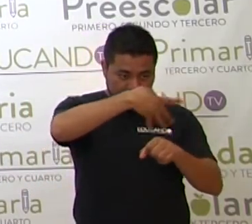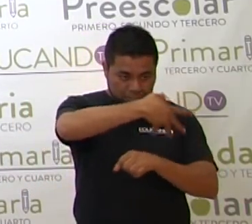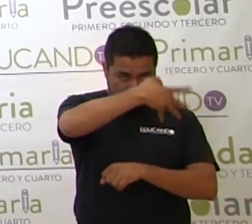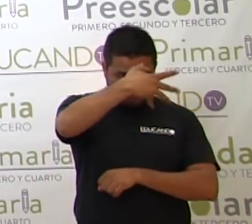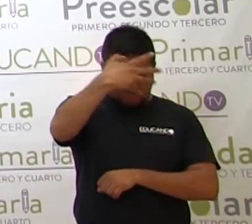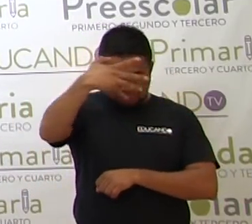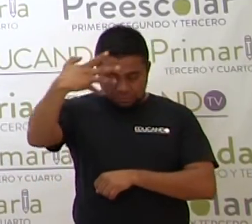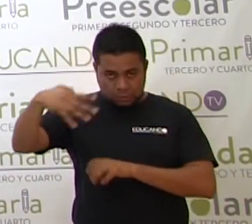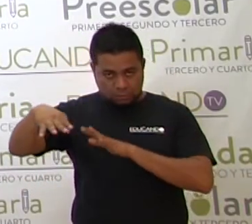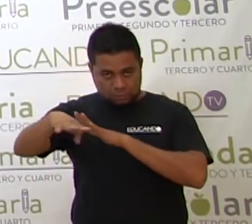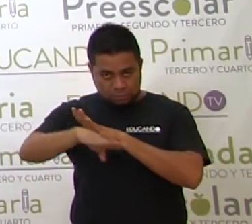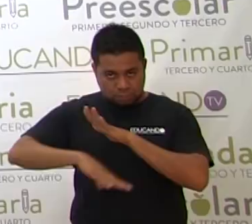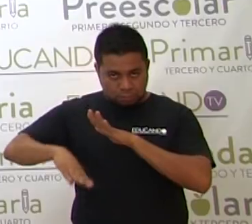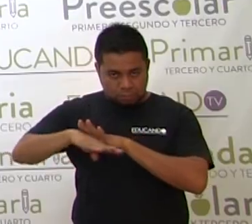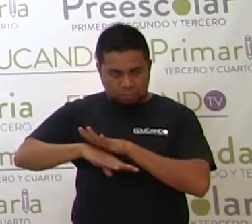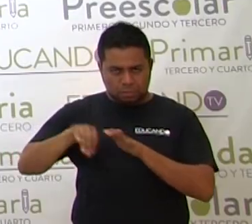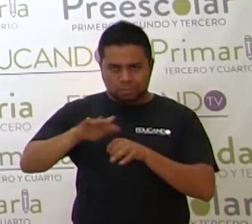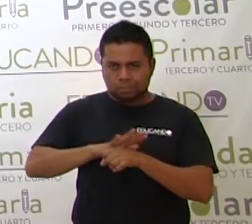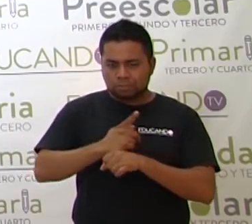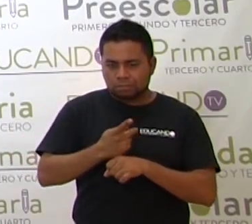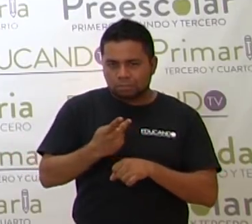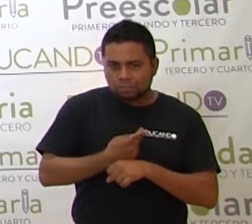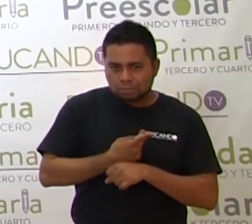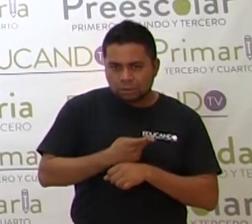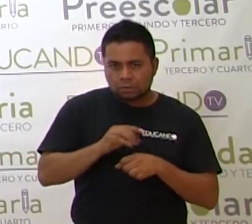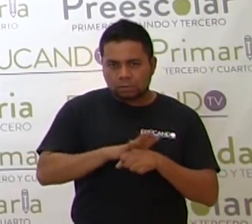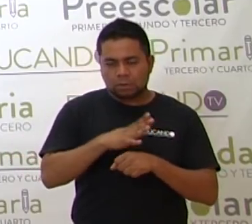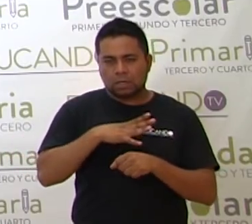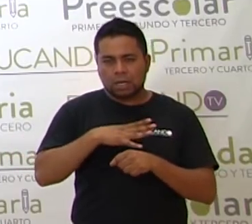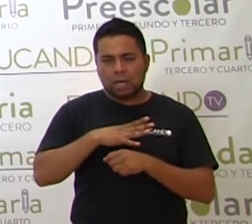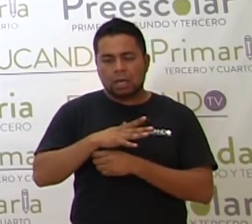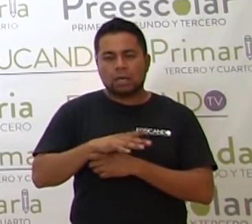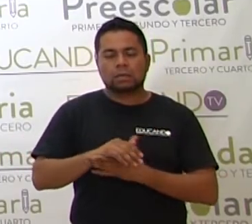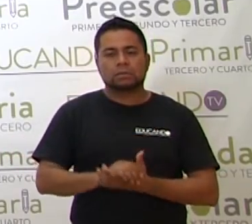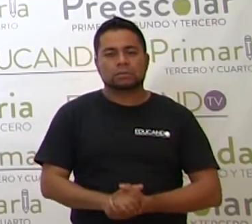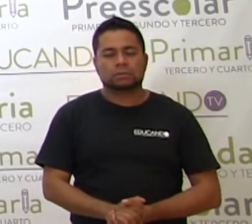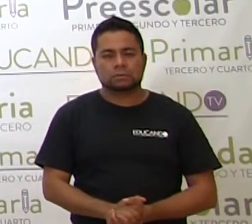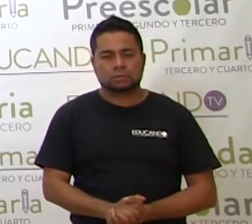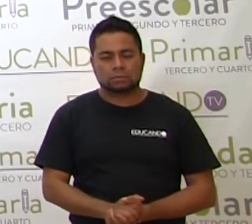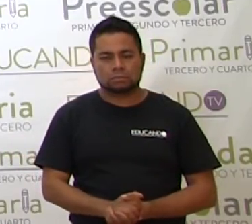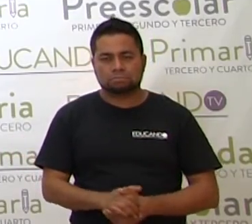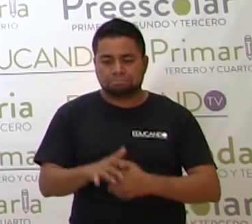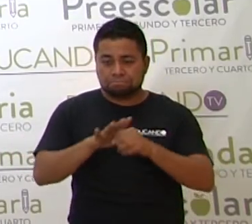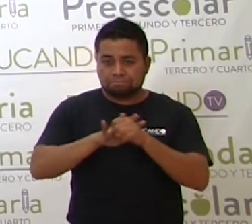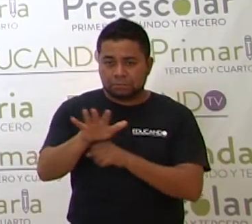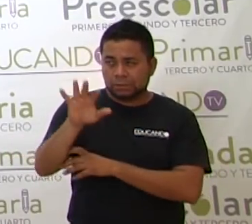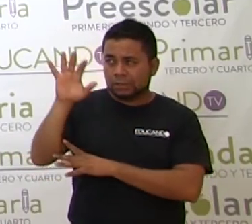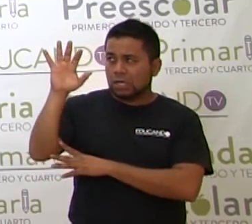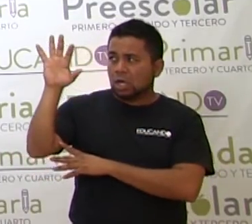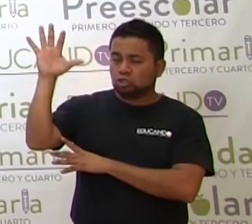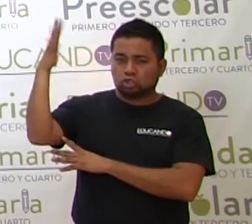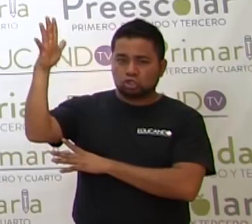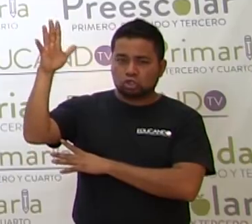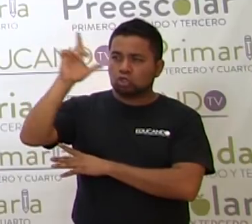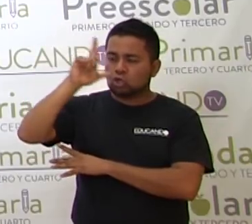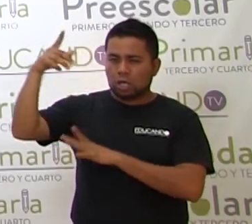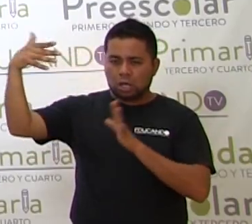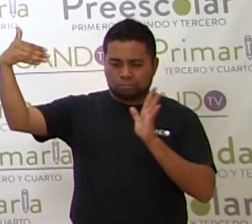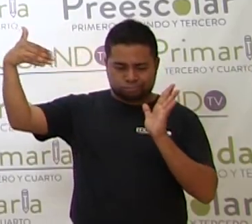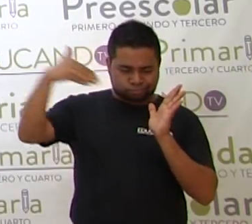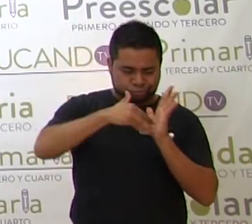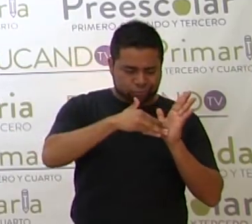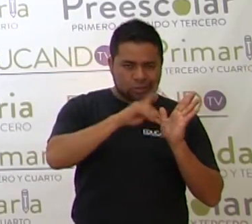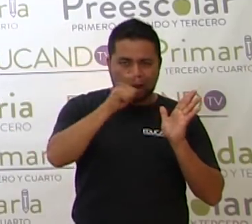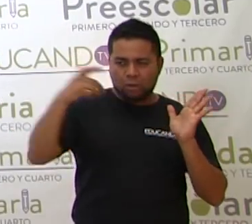elementales. Es causado por la refracción o la reflexión de la luz solar en